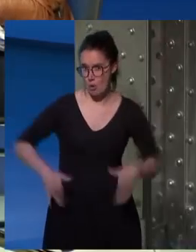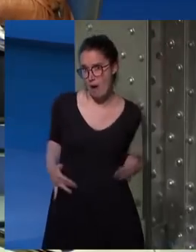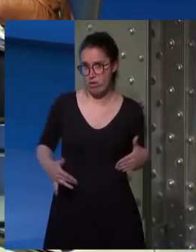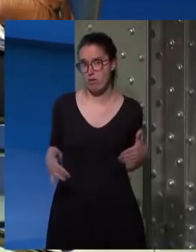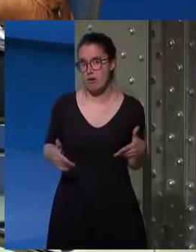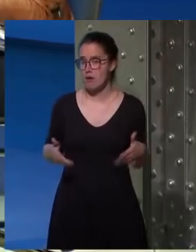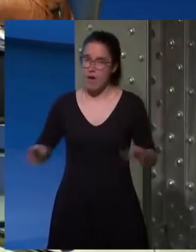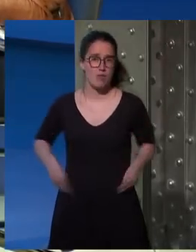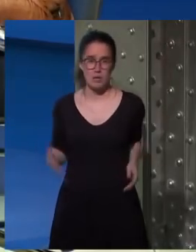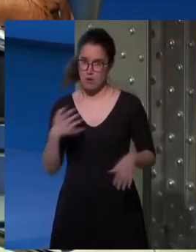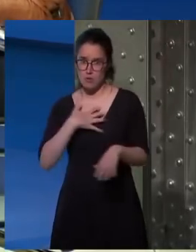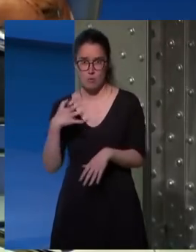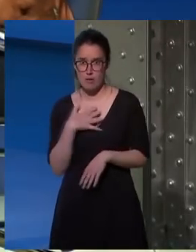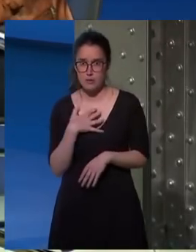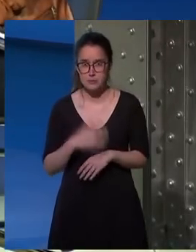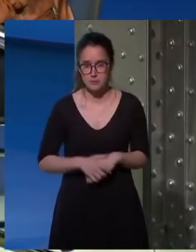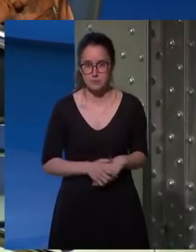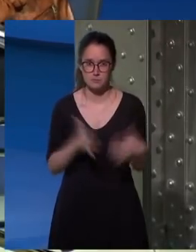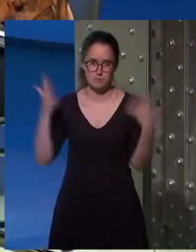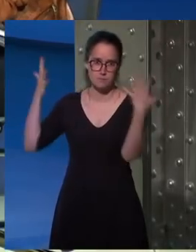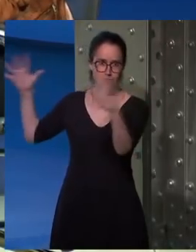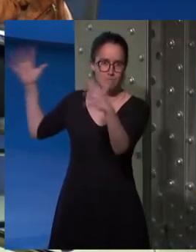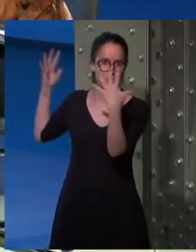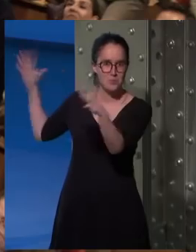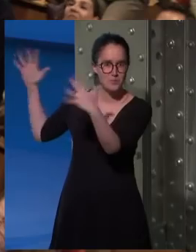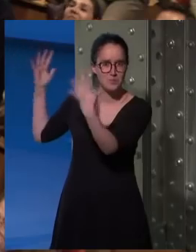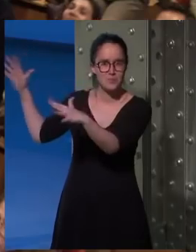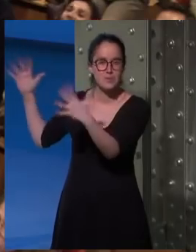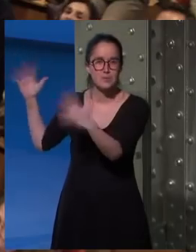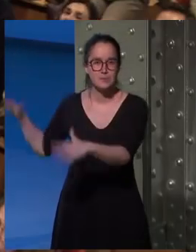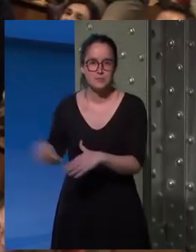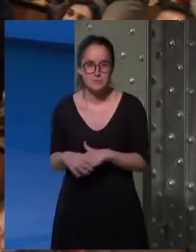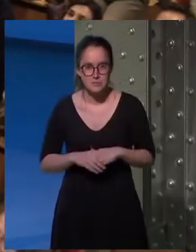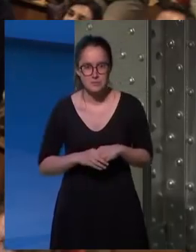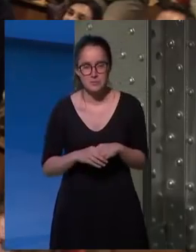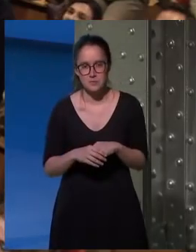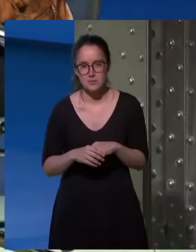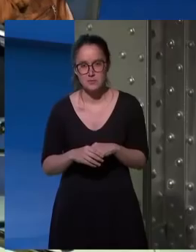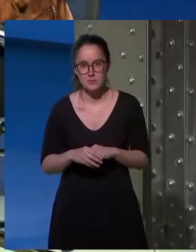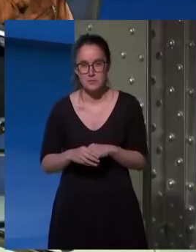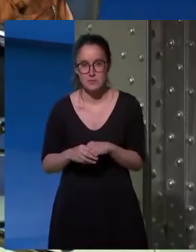debemos tolerar en ningún caso. Ahí entraríamos en el...